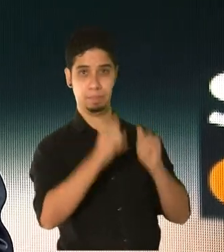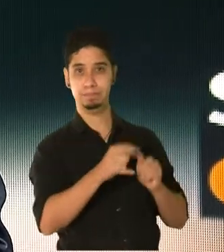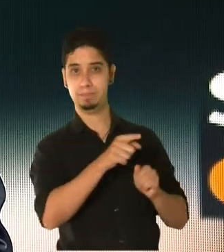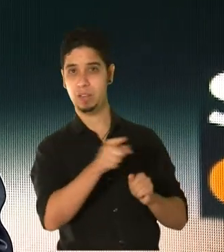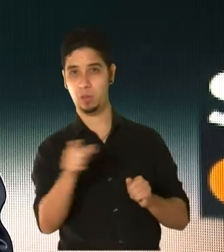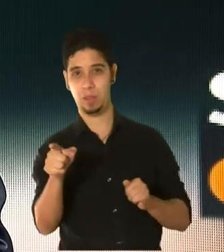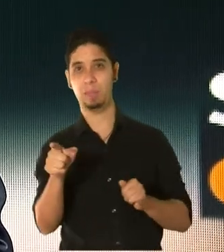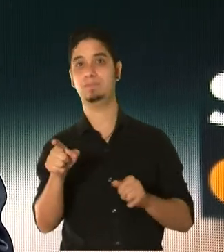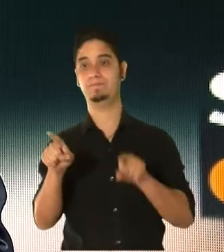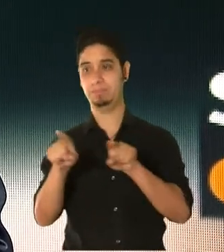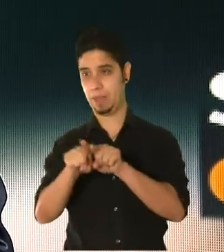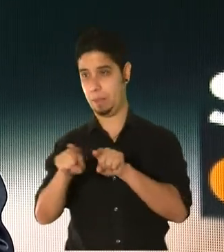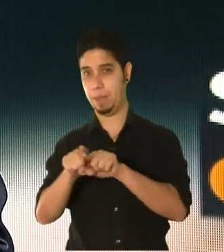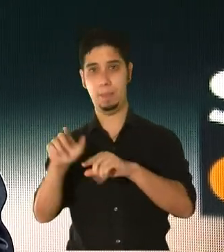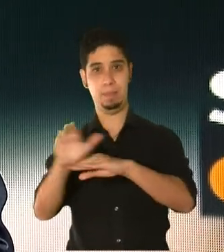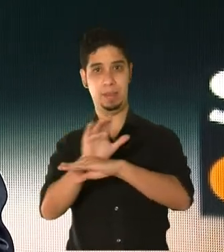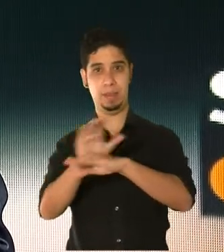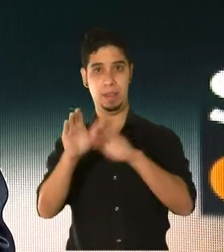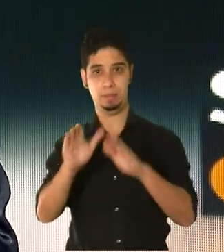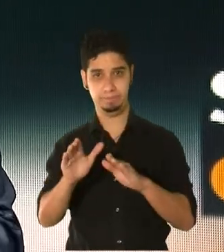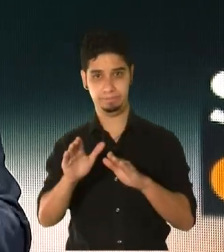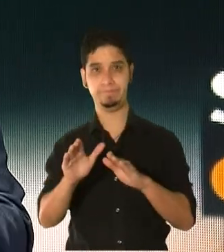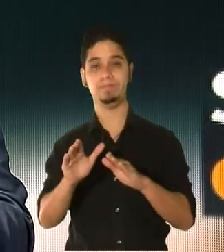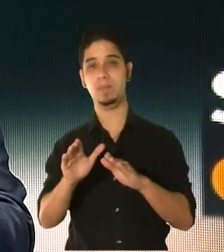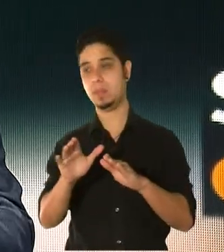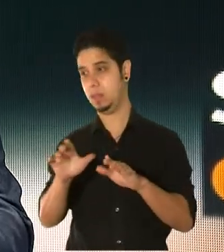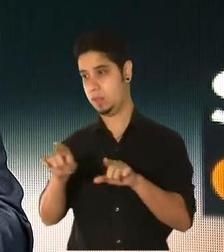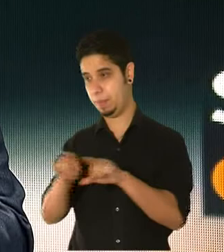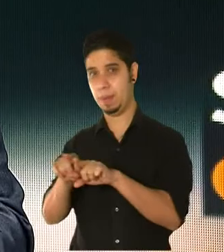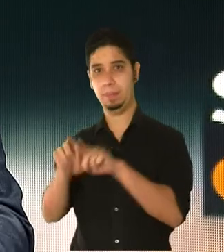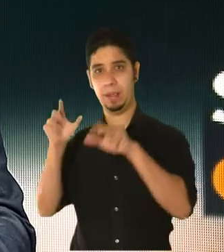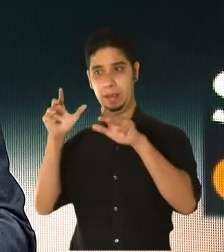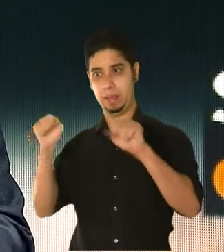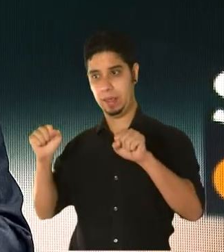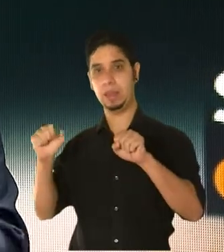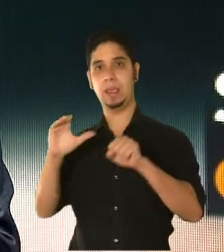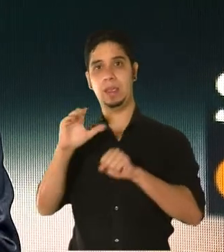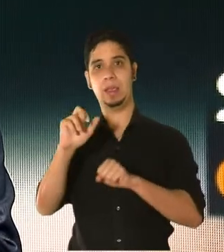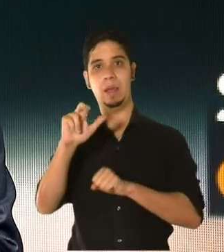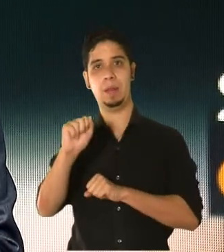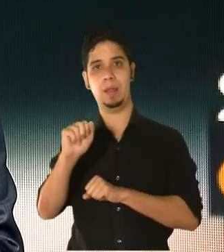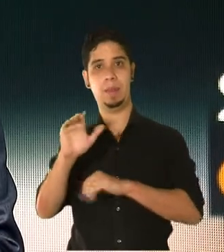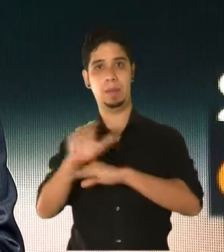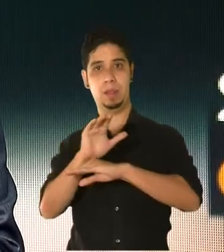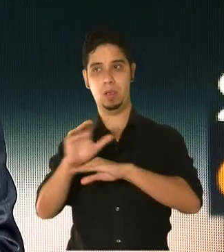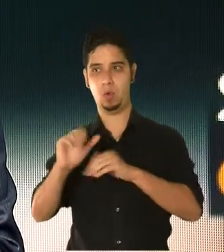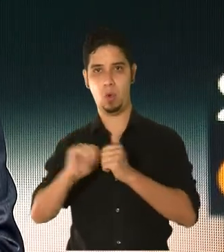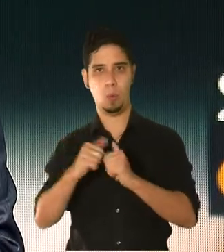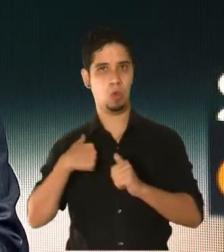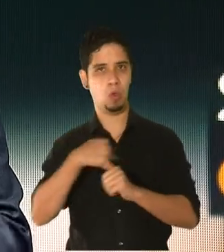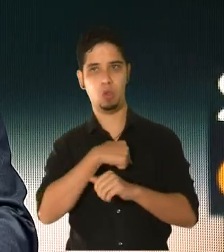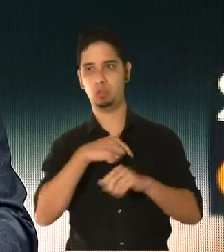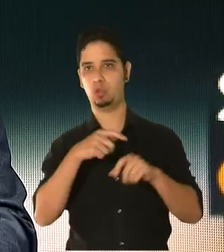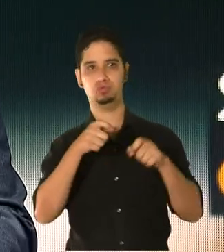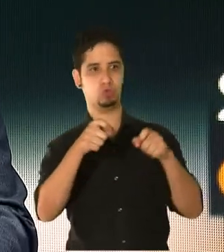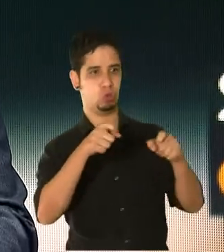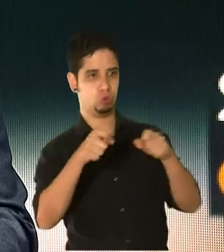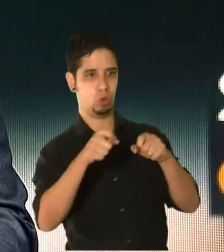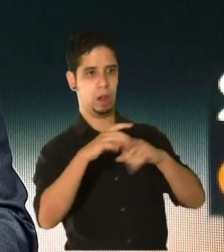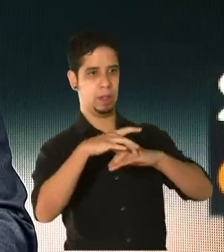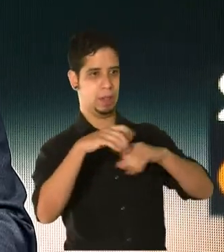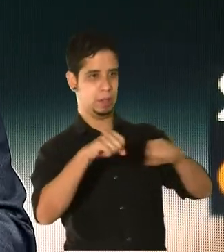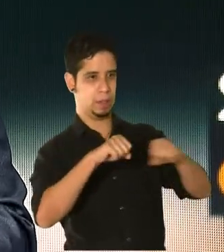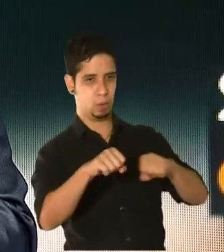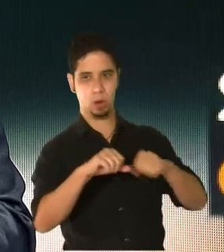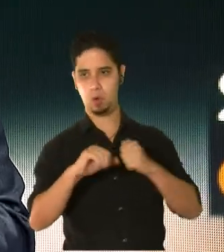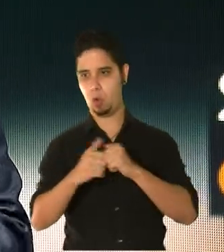como empresario y como presidente de la cámara convenció cómo podríamos manejar este temblor y cómo manejar la pandemia que trae